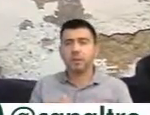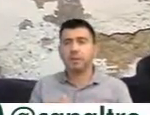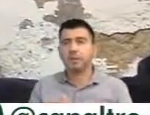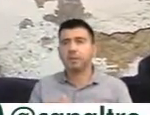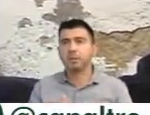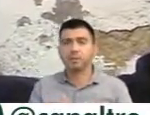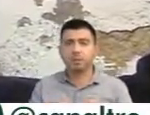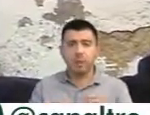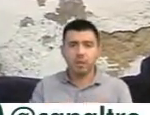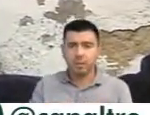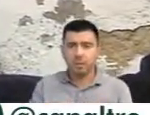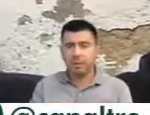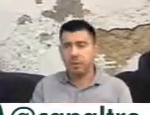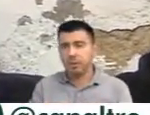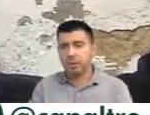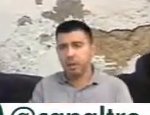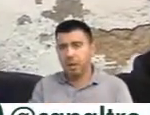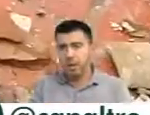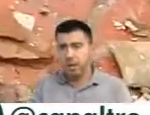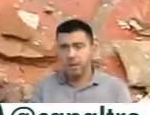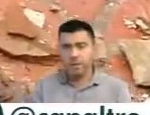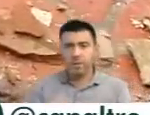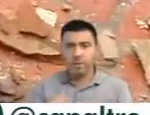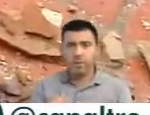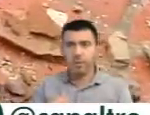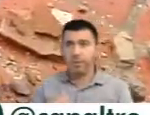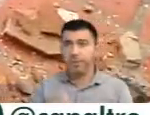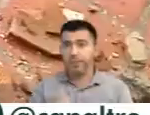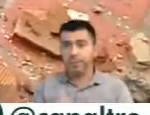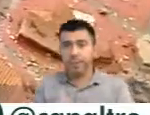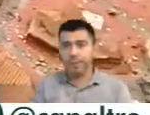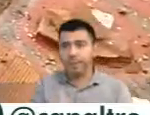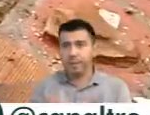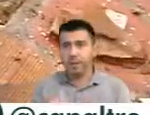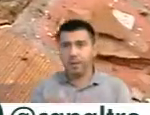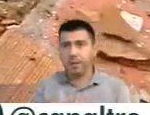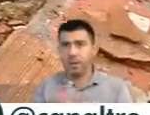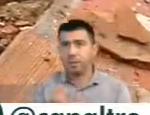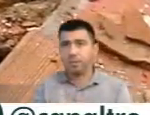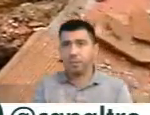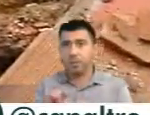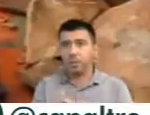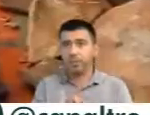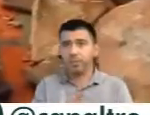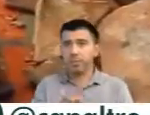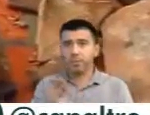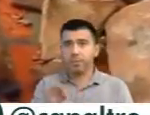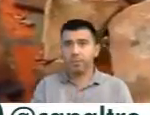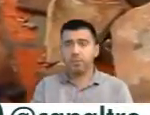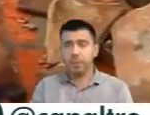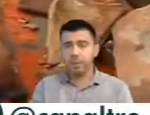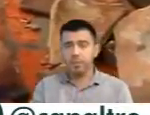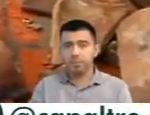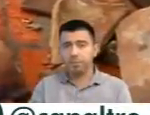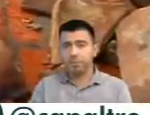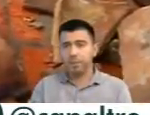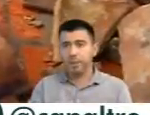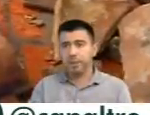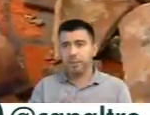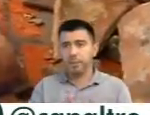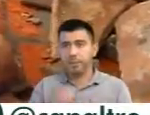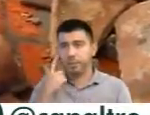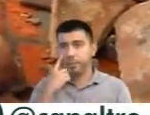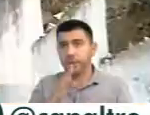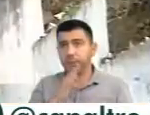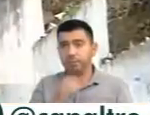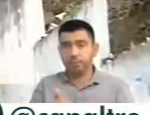lava la ropa y todo y ahorita ya no se puede porque no se puede lavar a hannah es porque aquí ya no se puede utilizarla y esperar que nos colaboren y